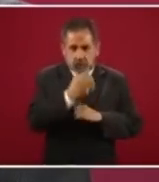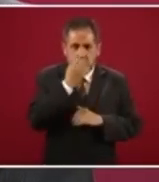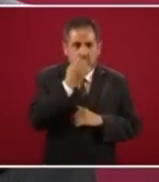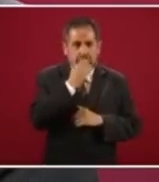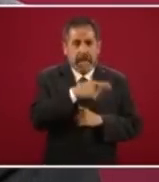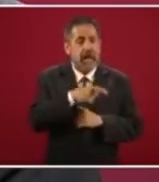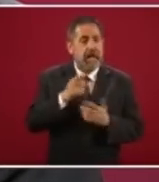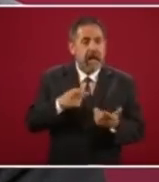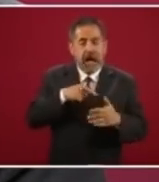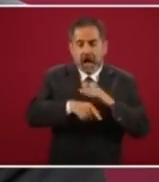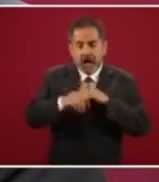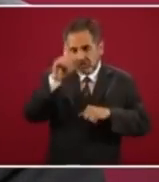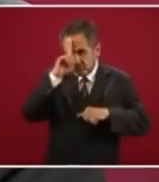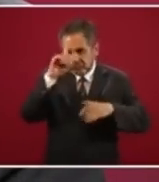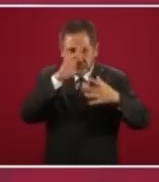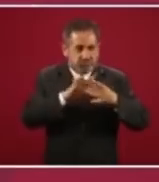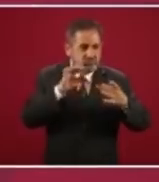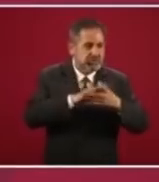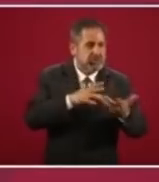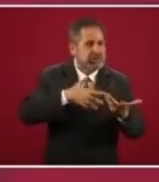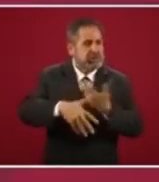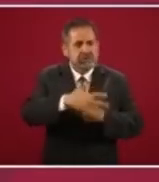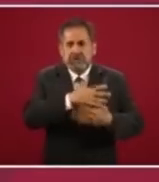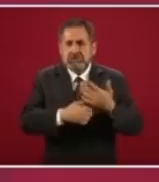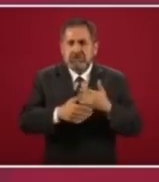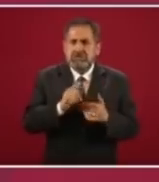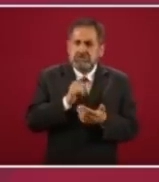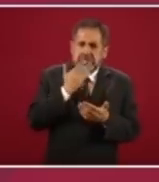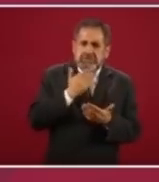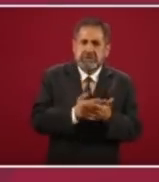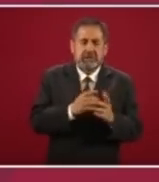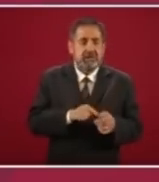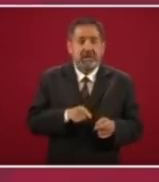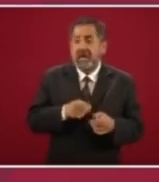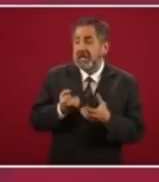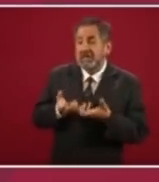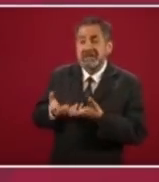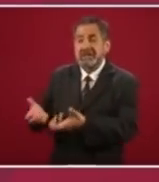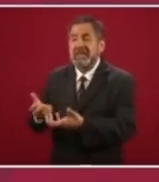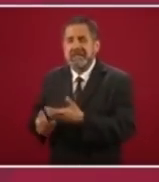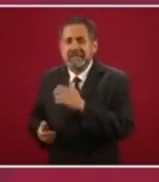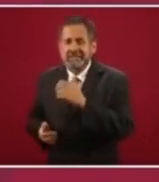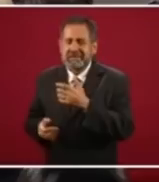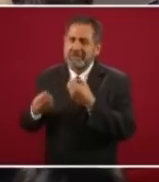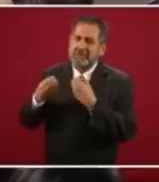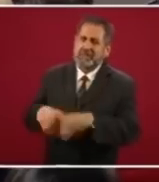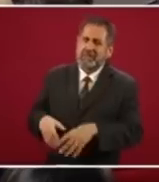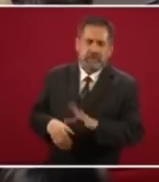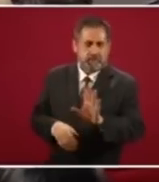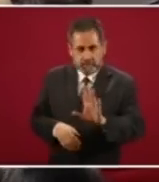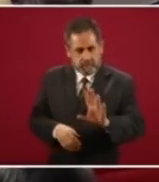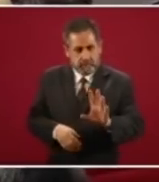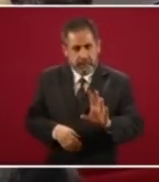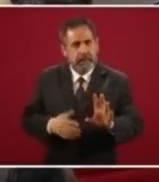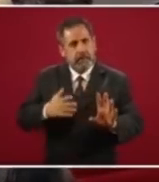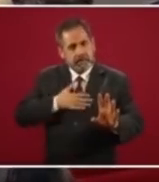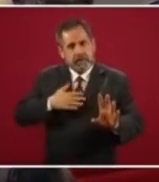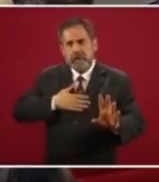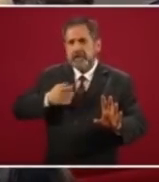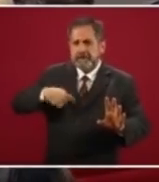sin posibilidad de una convivencia sana, sin ir a la escuela. Entonces, para